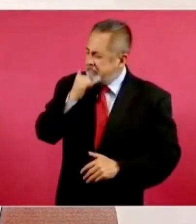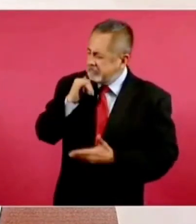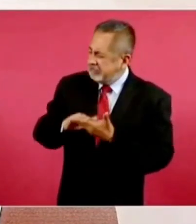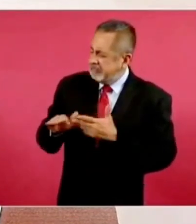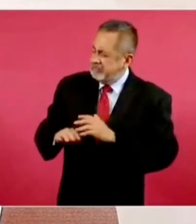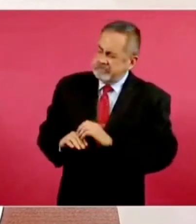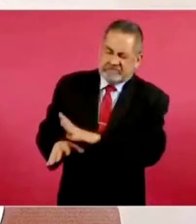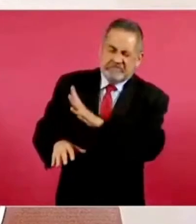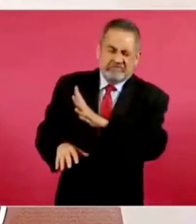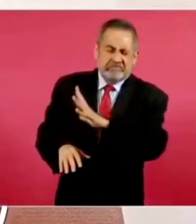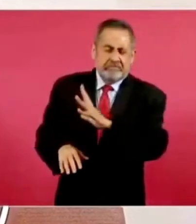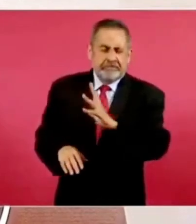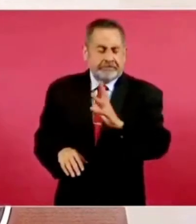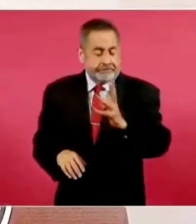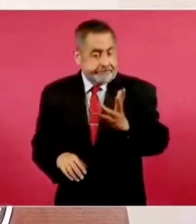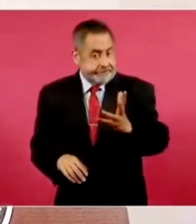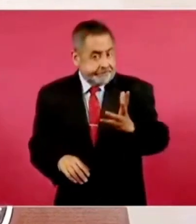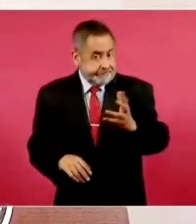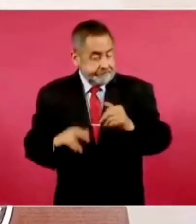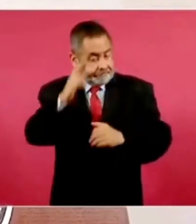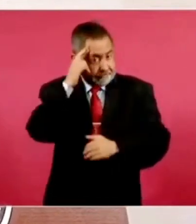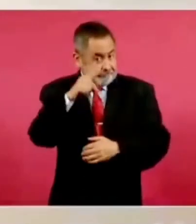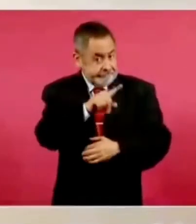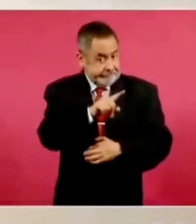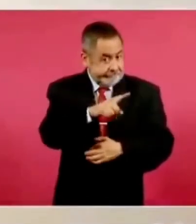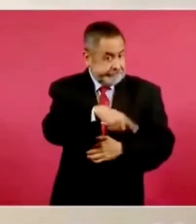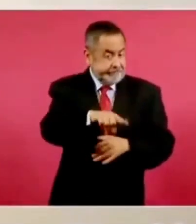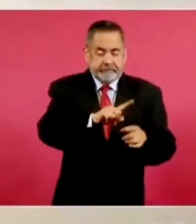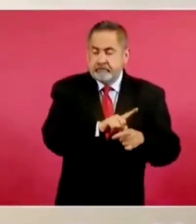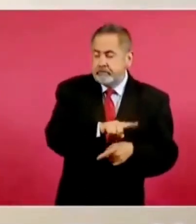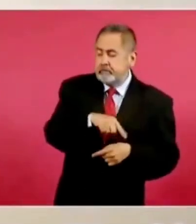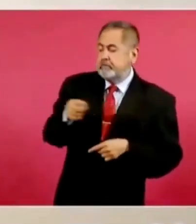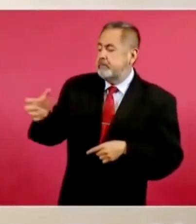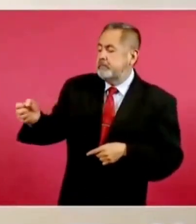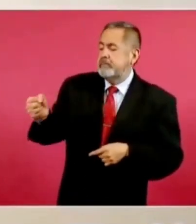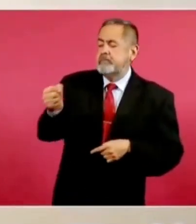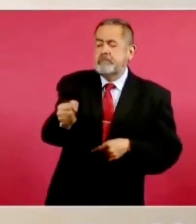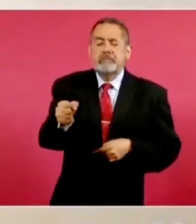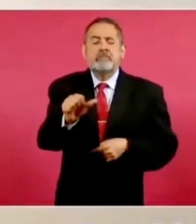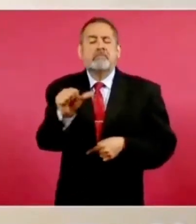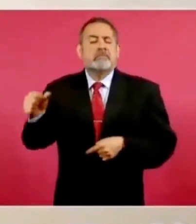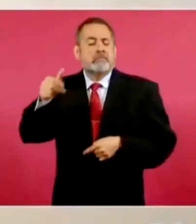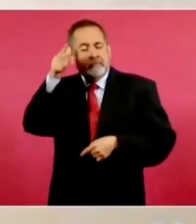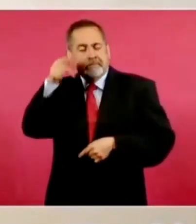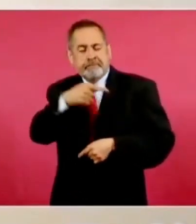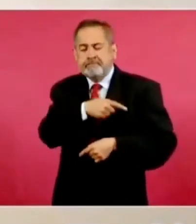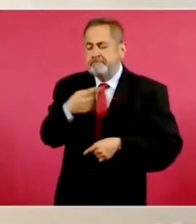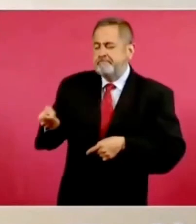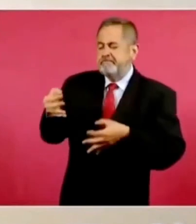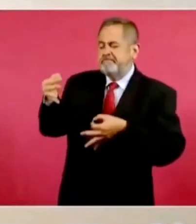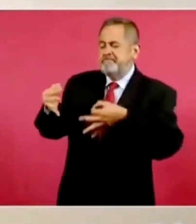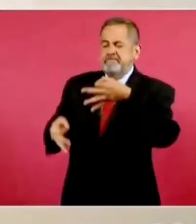Basta recordar el juicio en que lo excomulgan